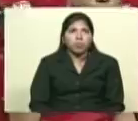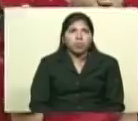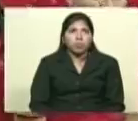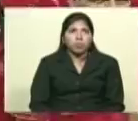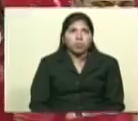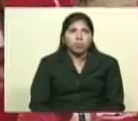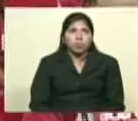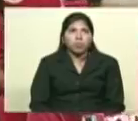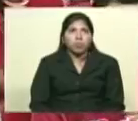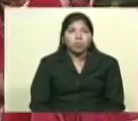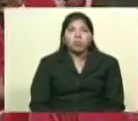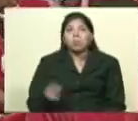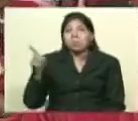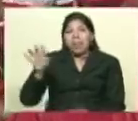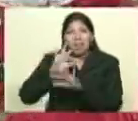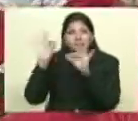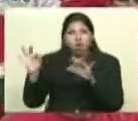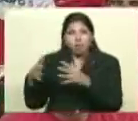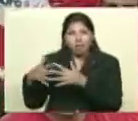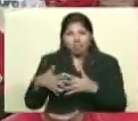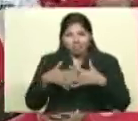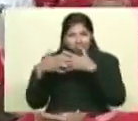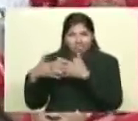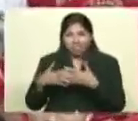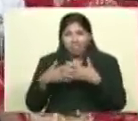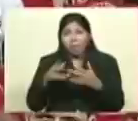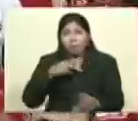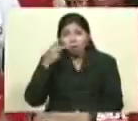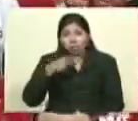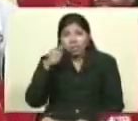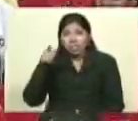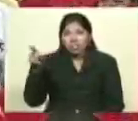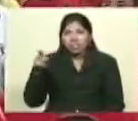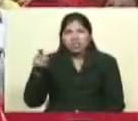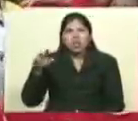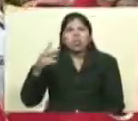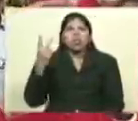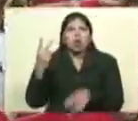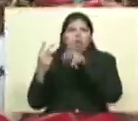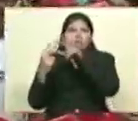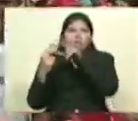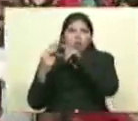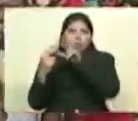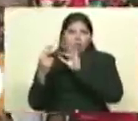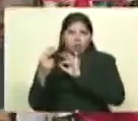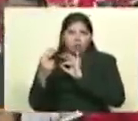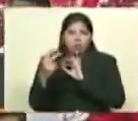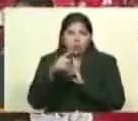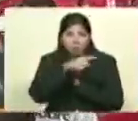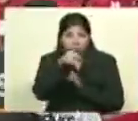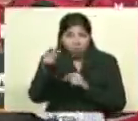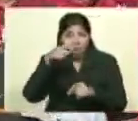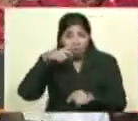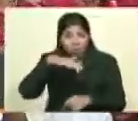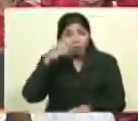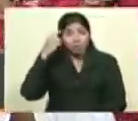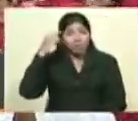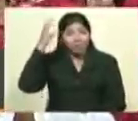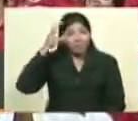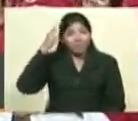La política del imperialismo para las próximas semanas y meses tiene dos variantes. Y yo quiero que el pueblo esté muy